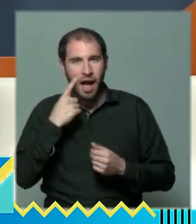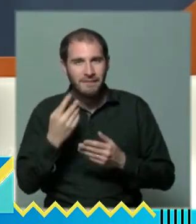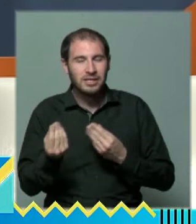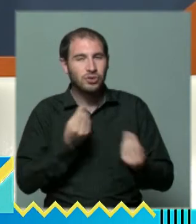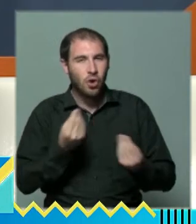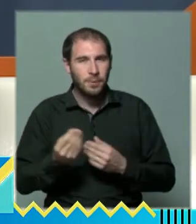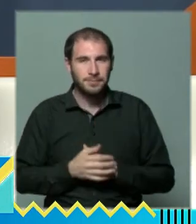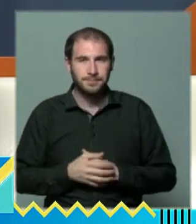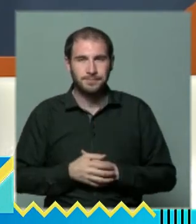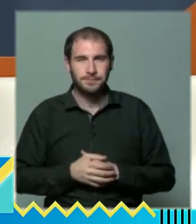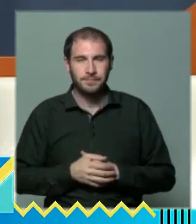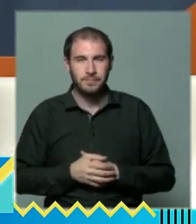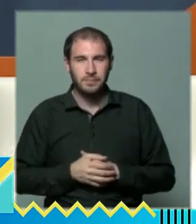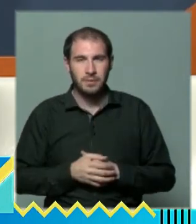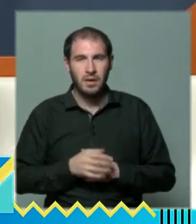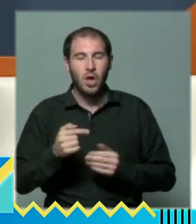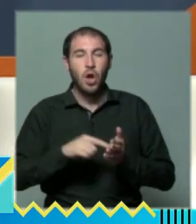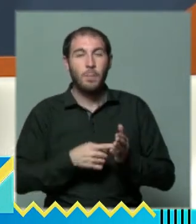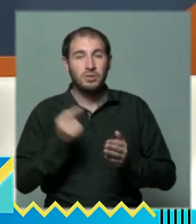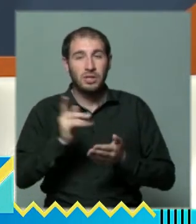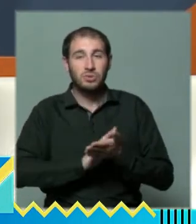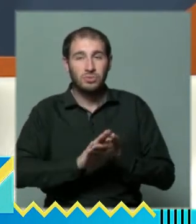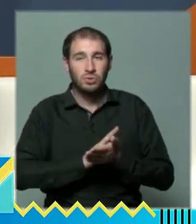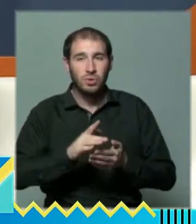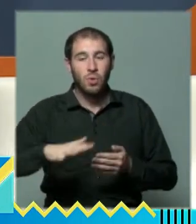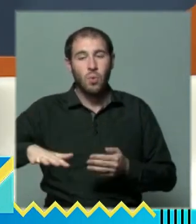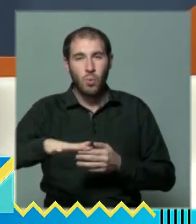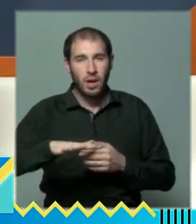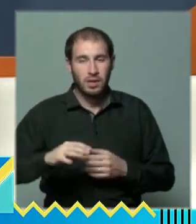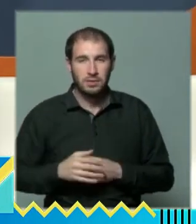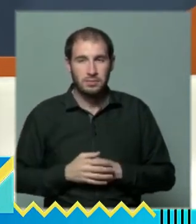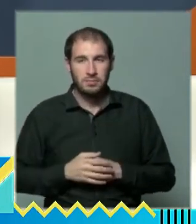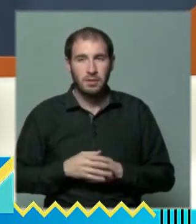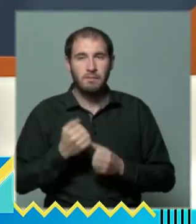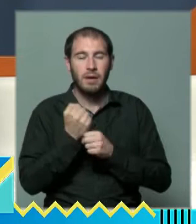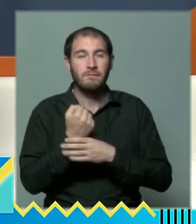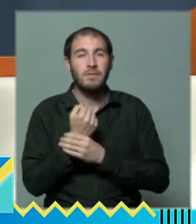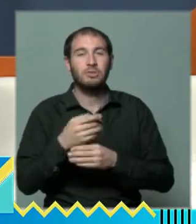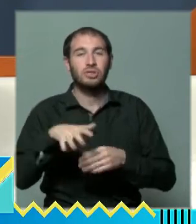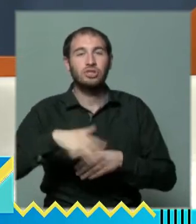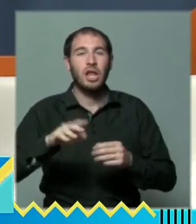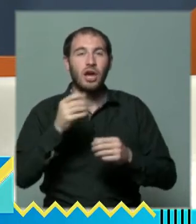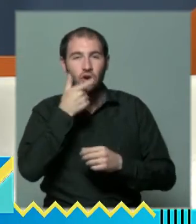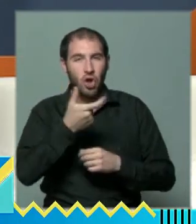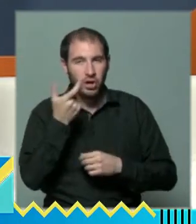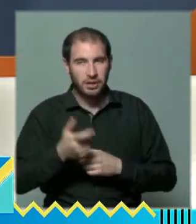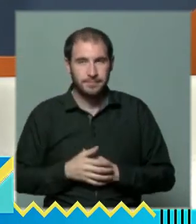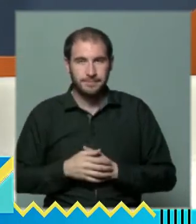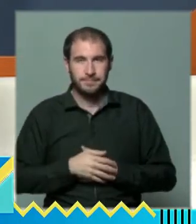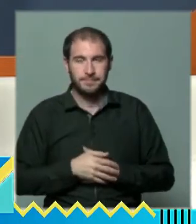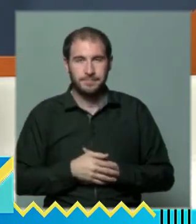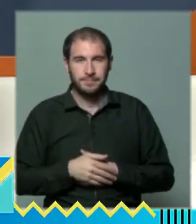hace. De hecho, en Buenos Aires se resolvió con la zona, digamos, la famosa zona roja, digamos. Claro. O sea, hay, qué sé yo,